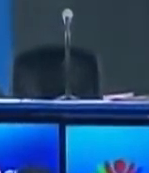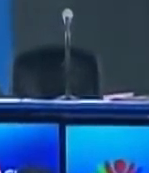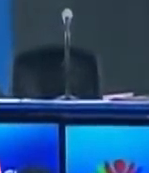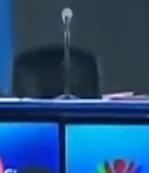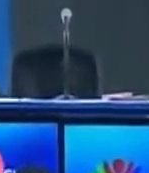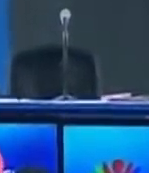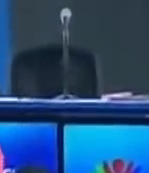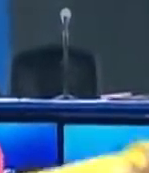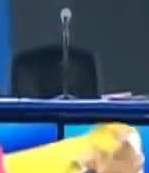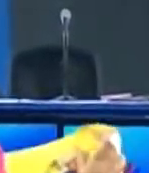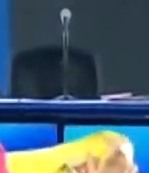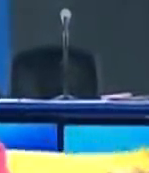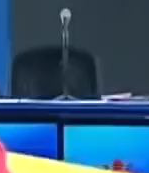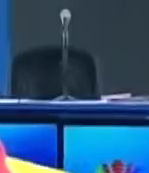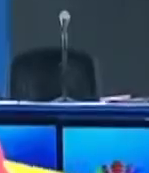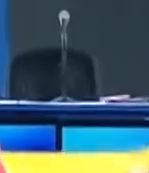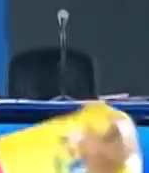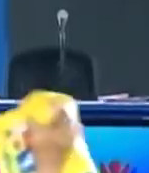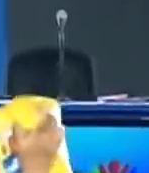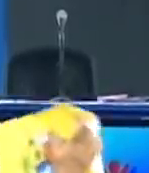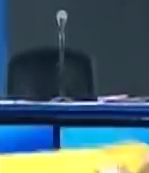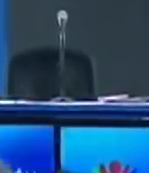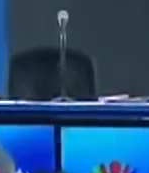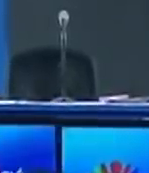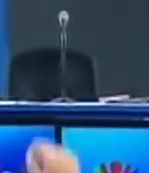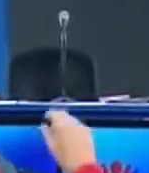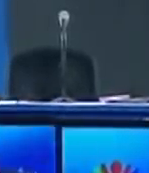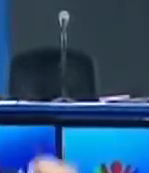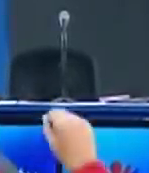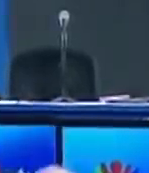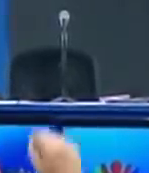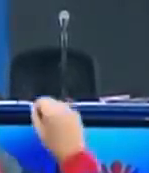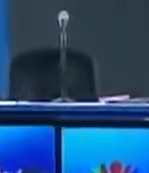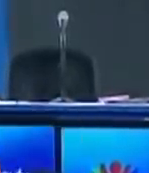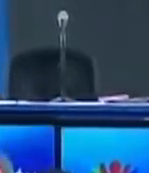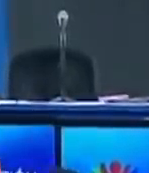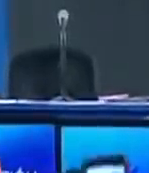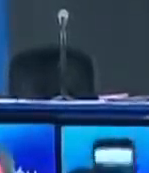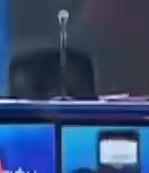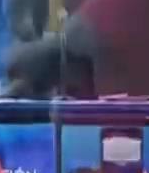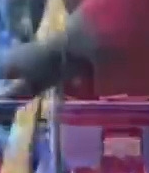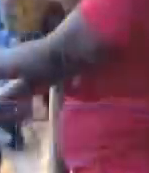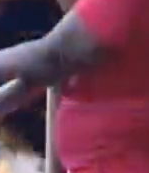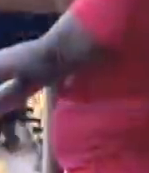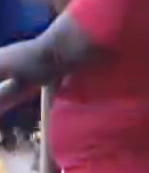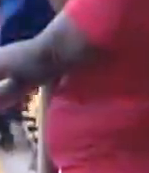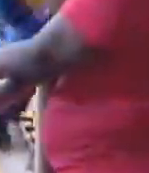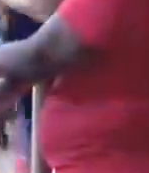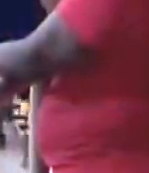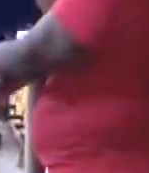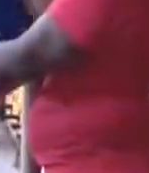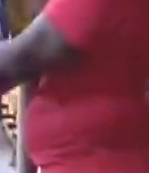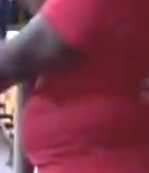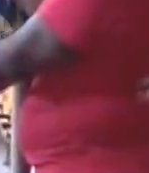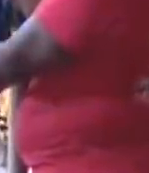al detalle, con una comunicación efectiva, con el respaldo además de lo que ha sido también